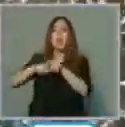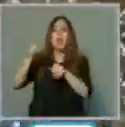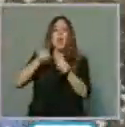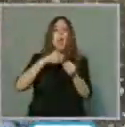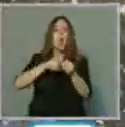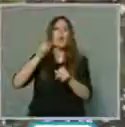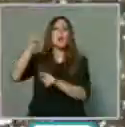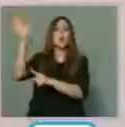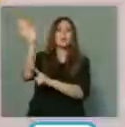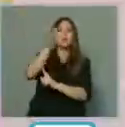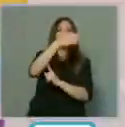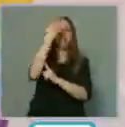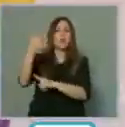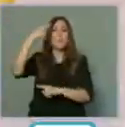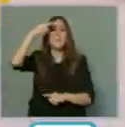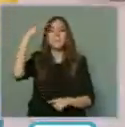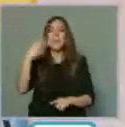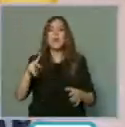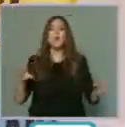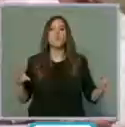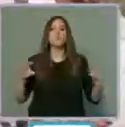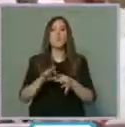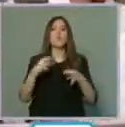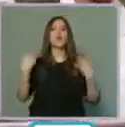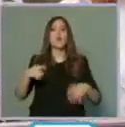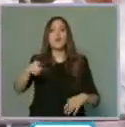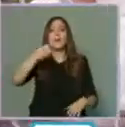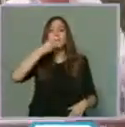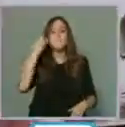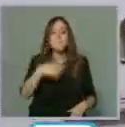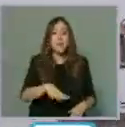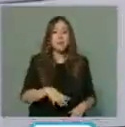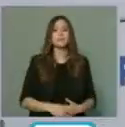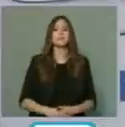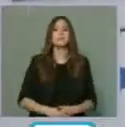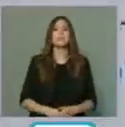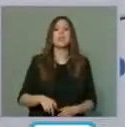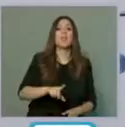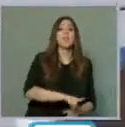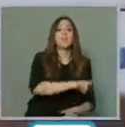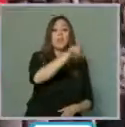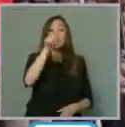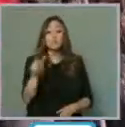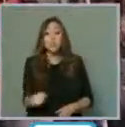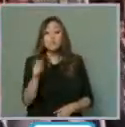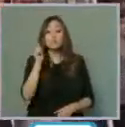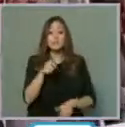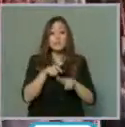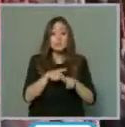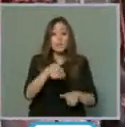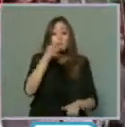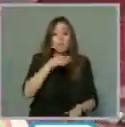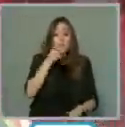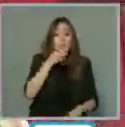bandera de México, todos unidos, va a estar padrísimo. Va a estar padrísimo. Pero hay todavía un after. Todavía hay un after. Bueno, en Festiva